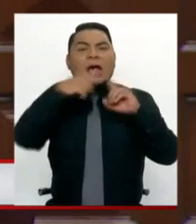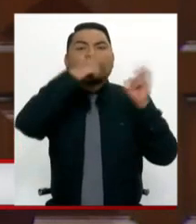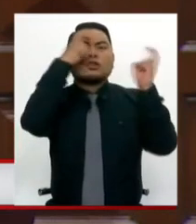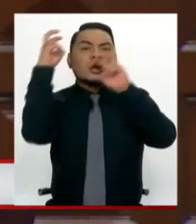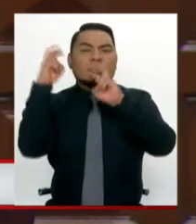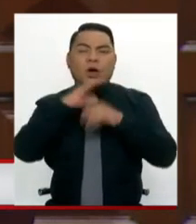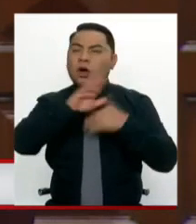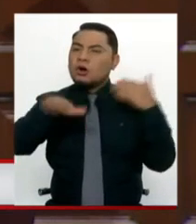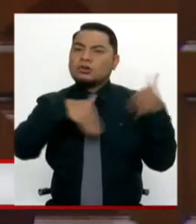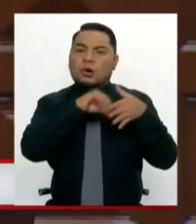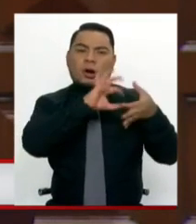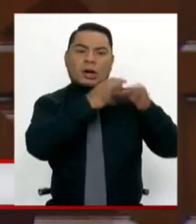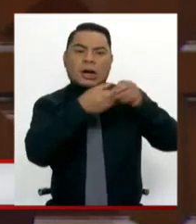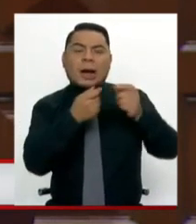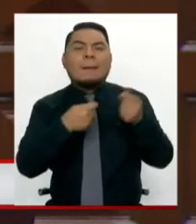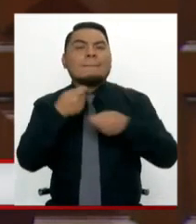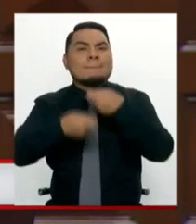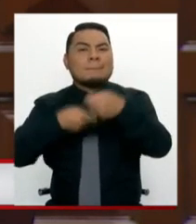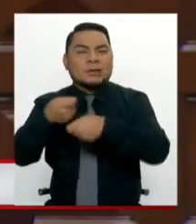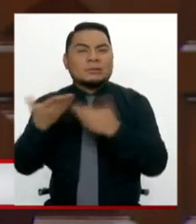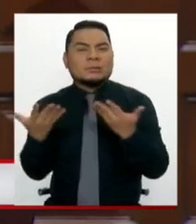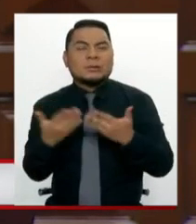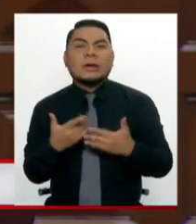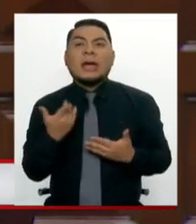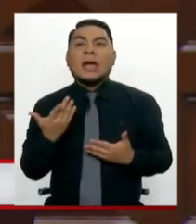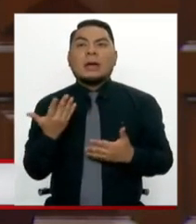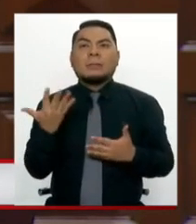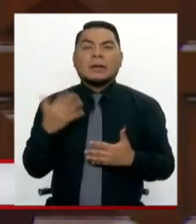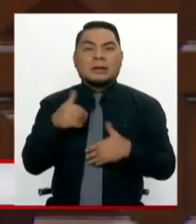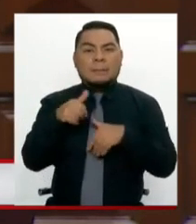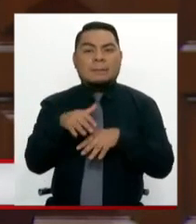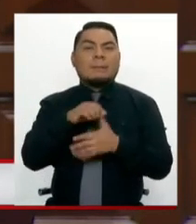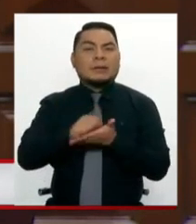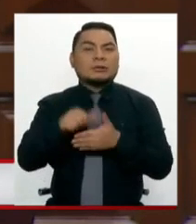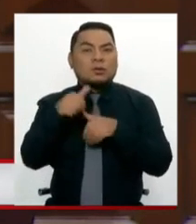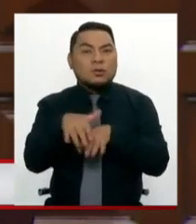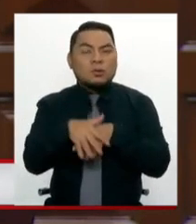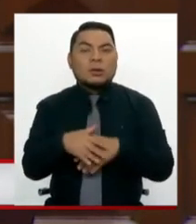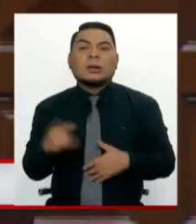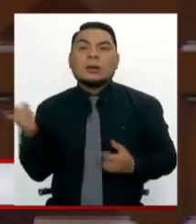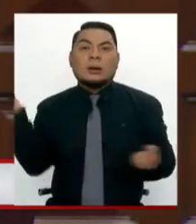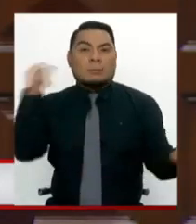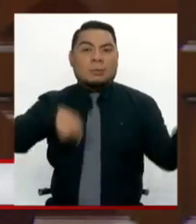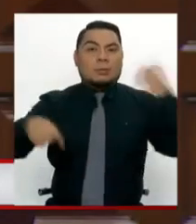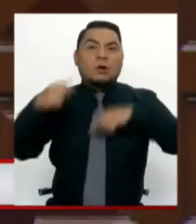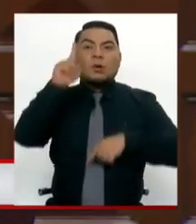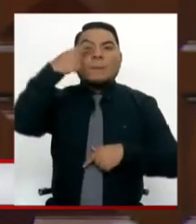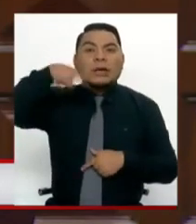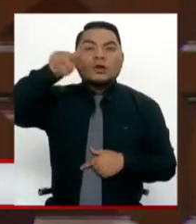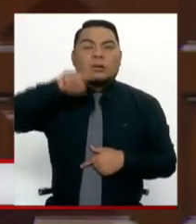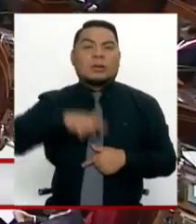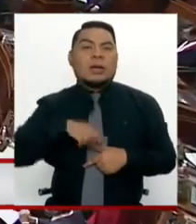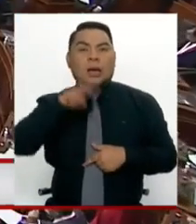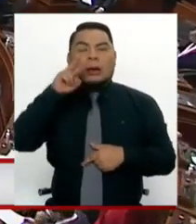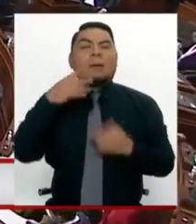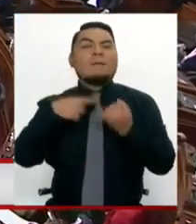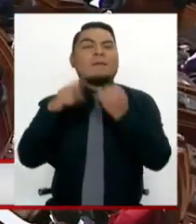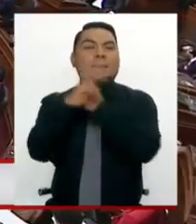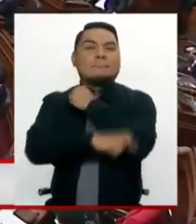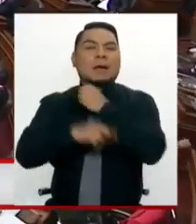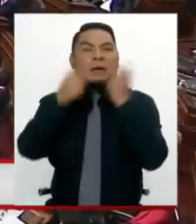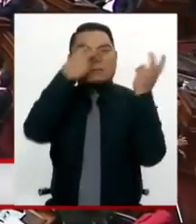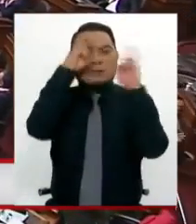valor propició, al menos al mes de julio, la llegada de 1 millón de turistas de todas las partes del